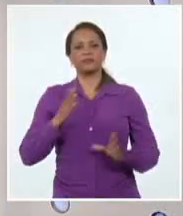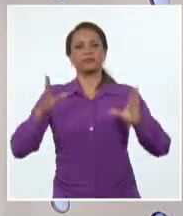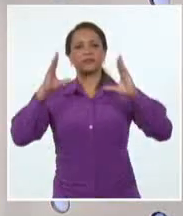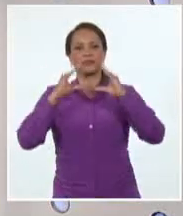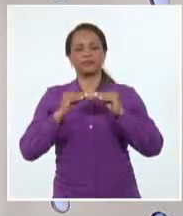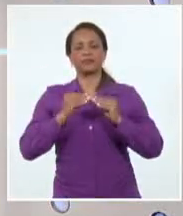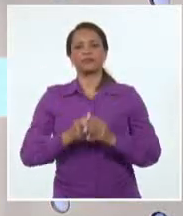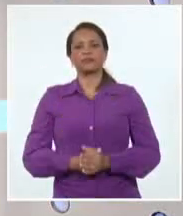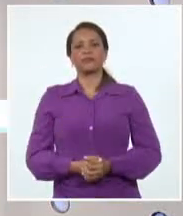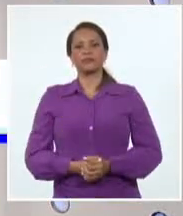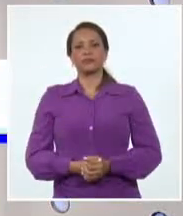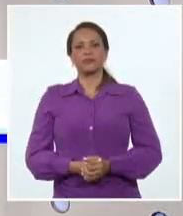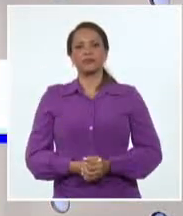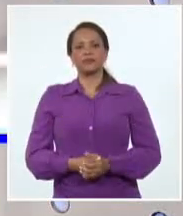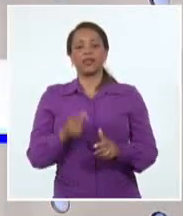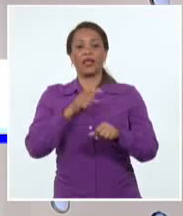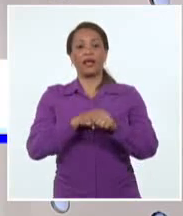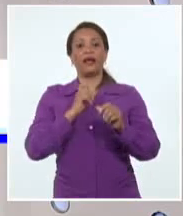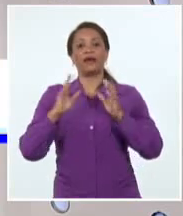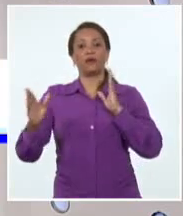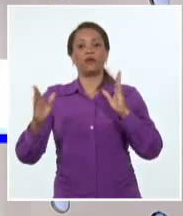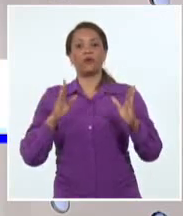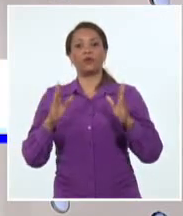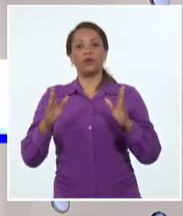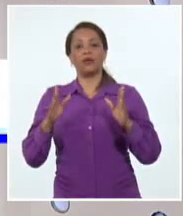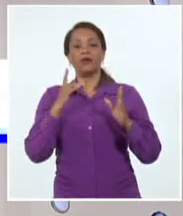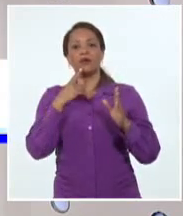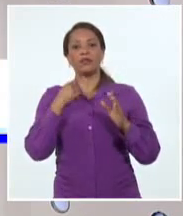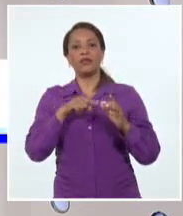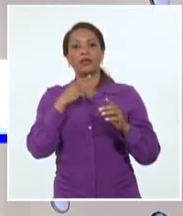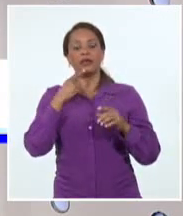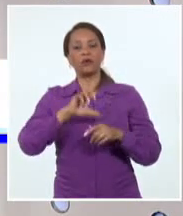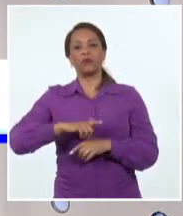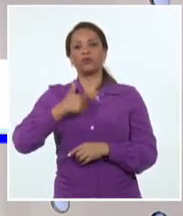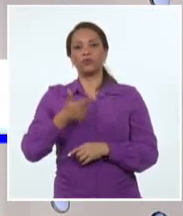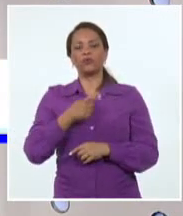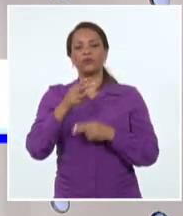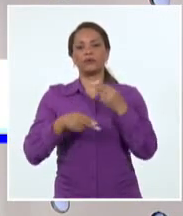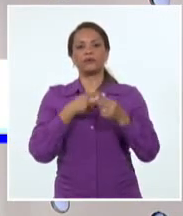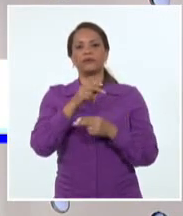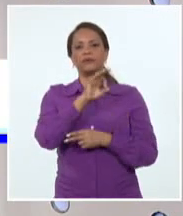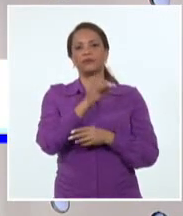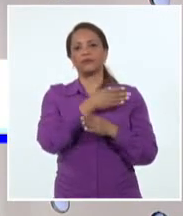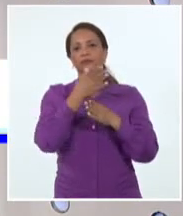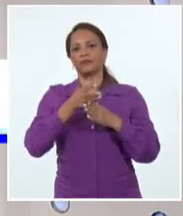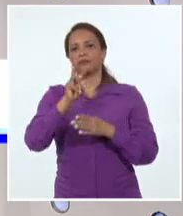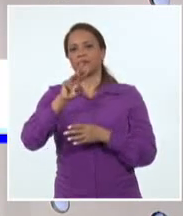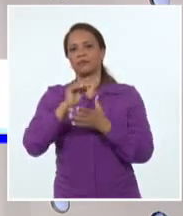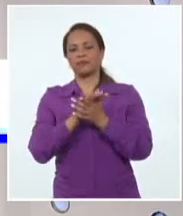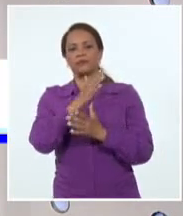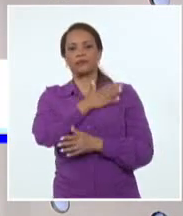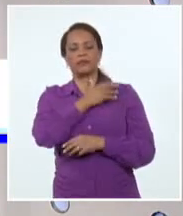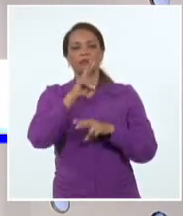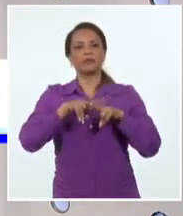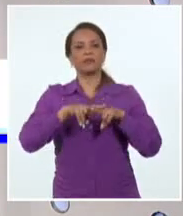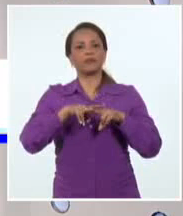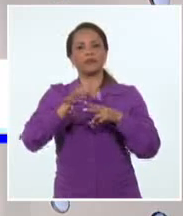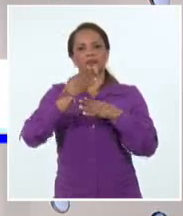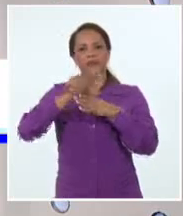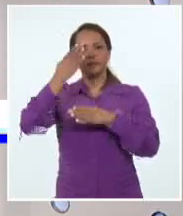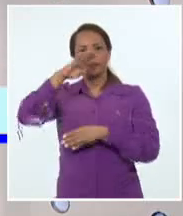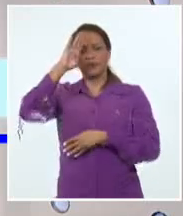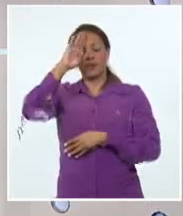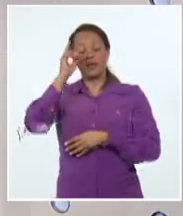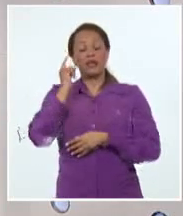Buenas noches. La jornada de la francofonía se desarrollará del 8 al 31 de marzo en La Habana y Santiago de Cuba. En